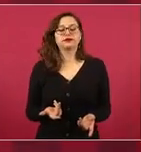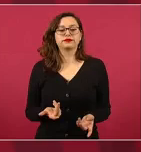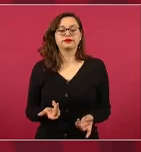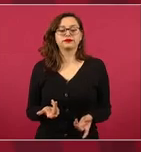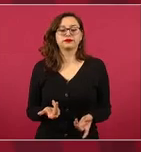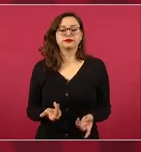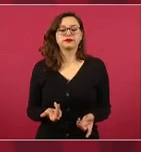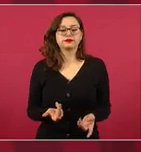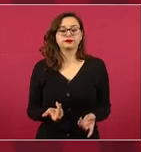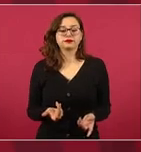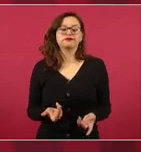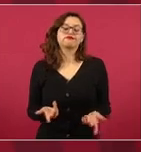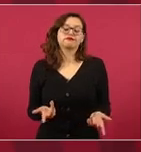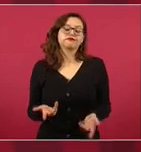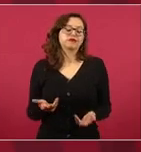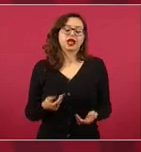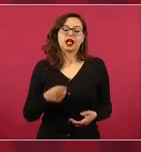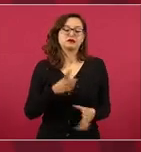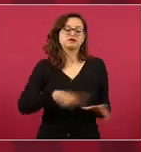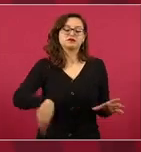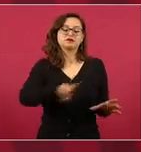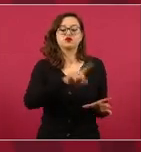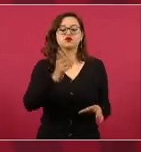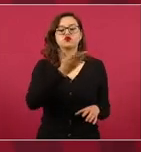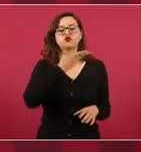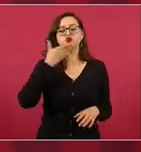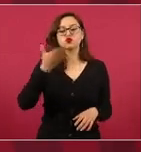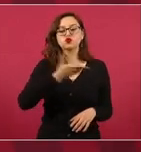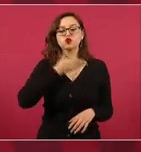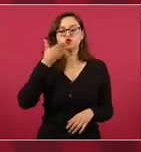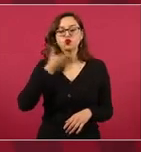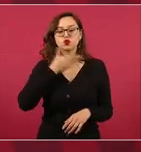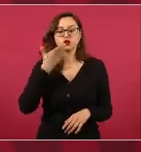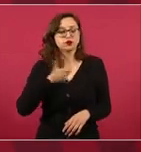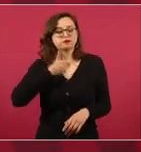Esto se padeció mucho durante